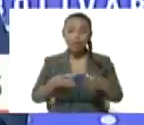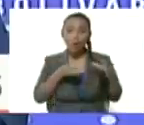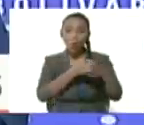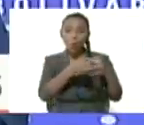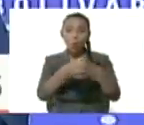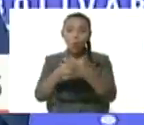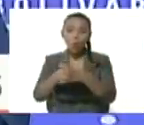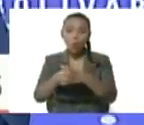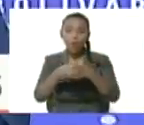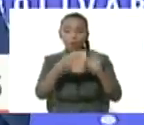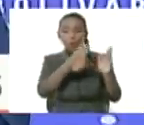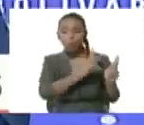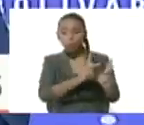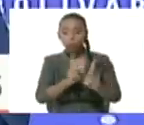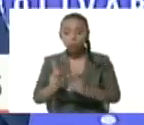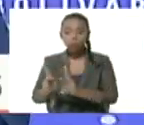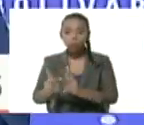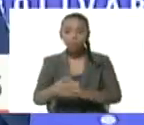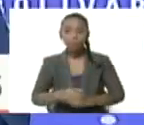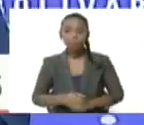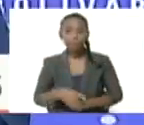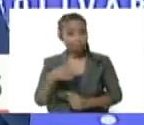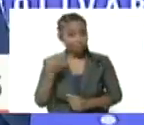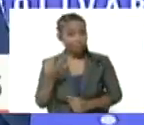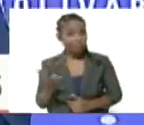Una agenda, ¿verdad?